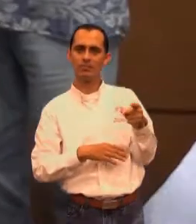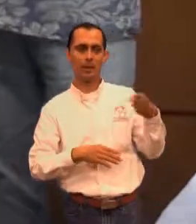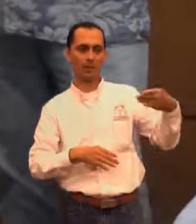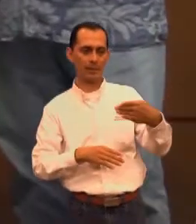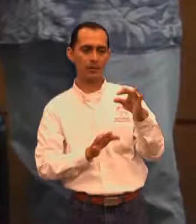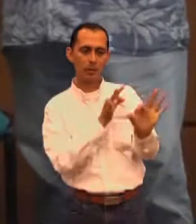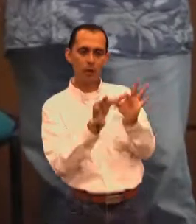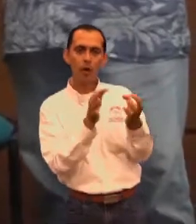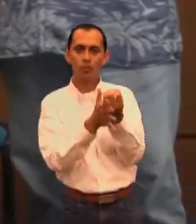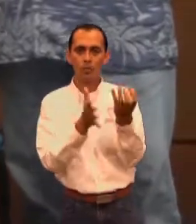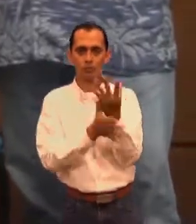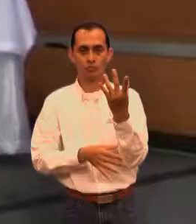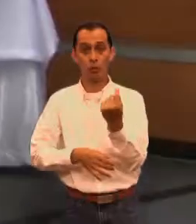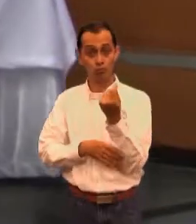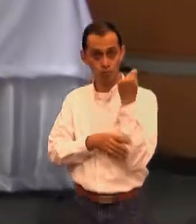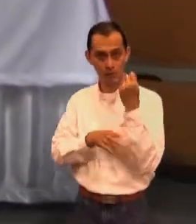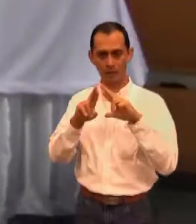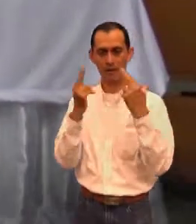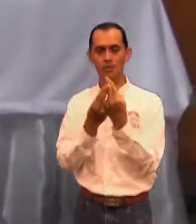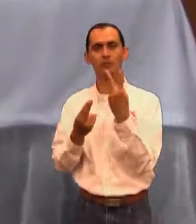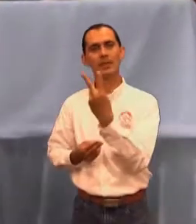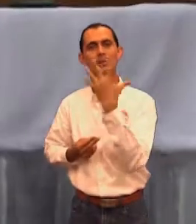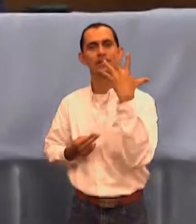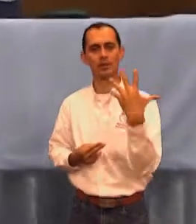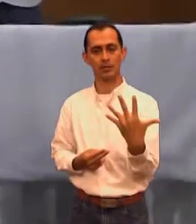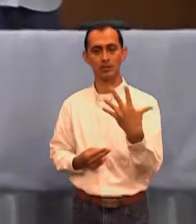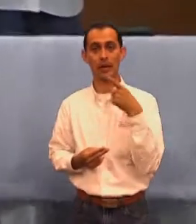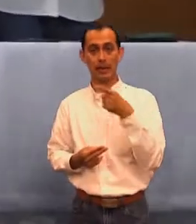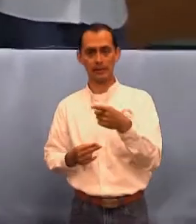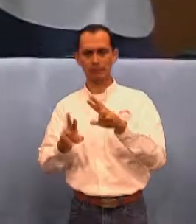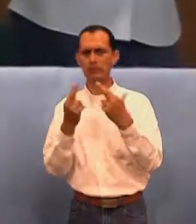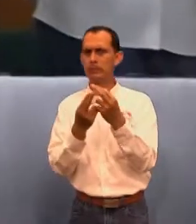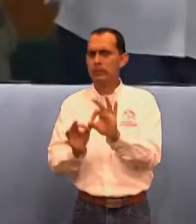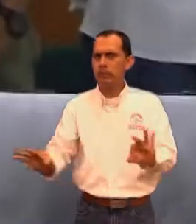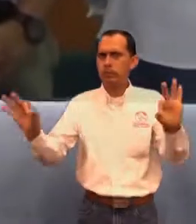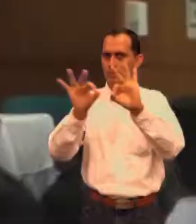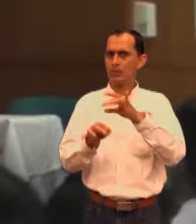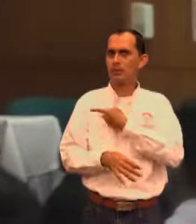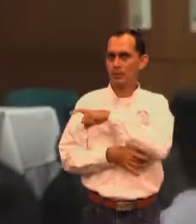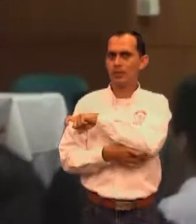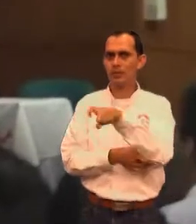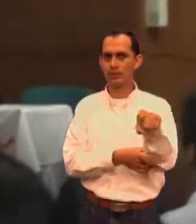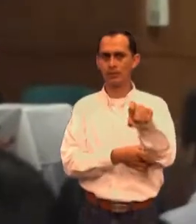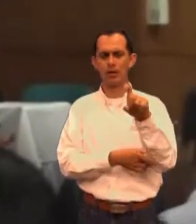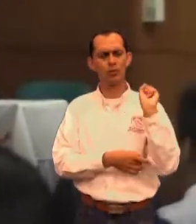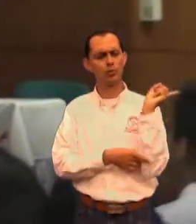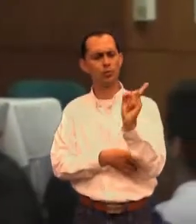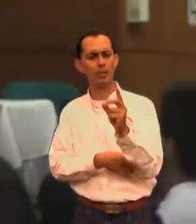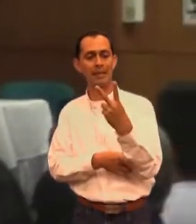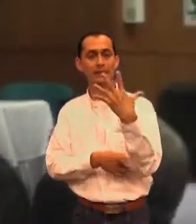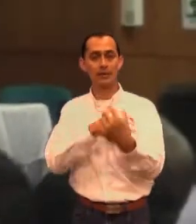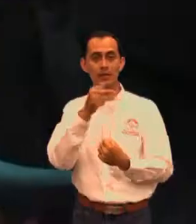El Instituto de Acuicultura de Los Llanos realizó con éxito la 25ª Jornada de Acuicultura, un evento institucional especial para Unillanos, que desde